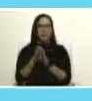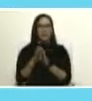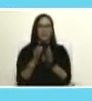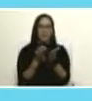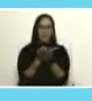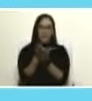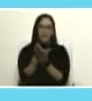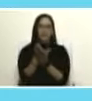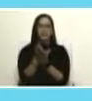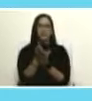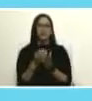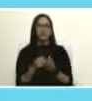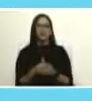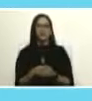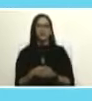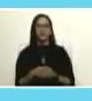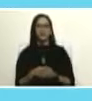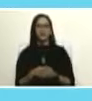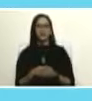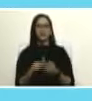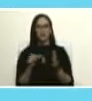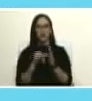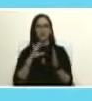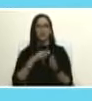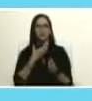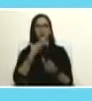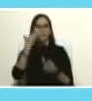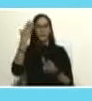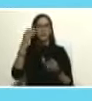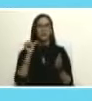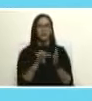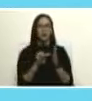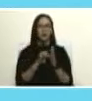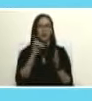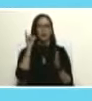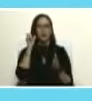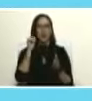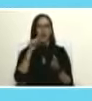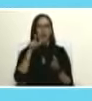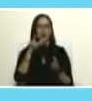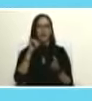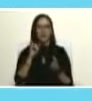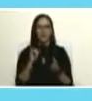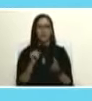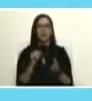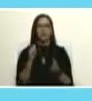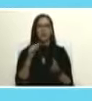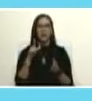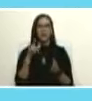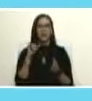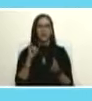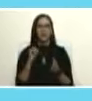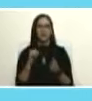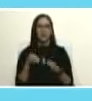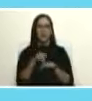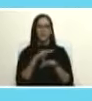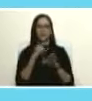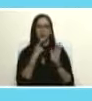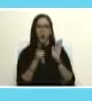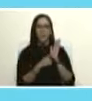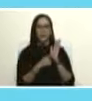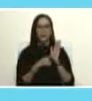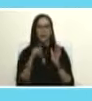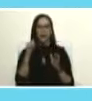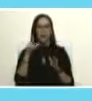leal. Donde esté su espíritu, donde nos escuche Alí Rodríguez, Alí, misión cumplida,